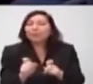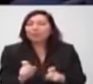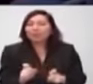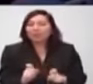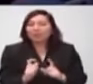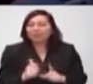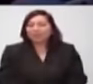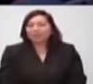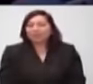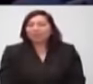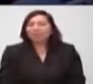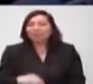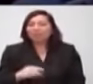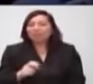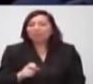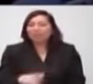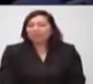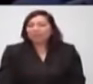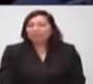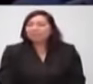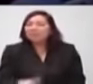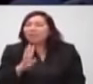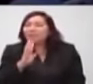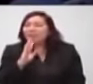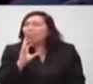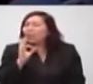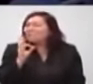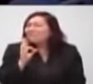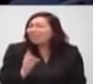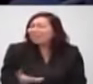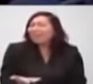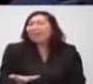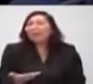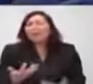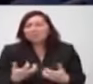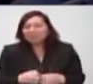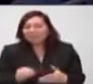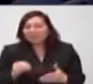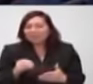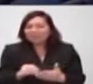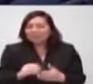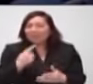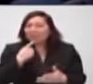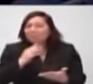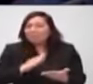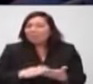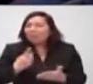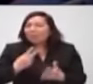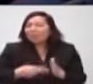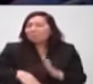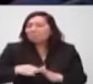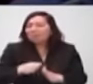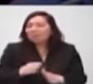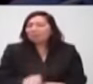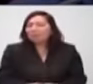del congresista Martorell. Entonces, se ha hablado que no es verdad que la empresa concesionaria estaba autorizada para subir el